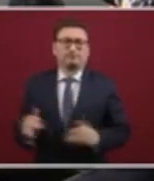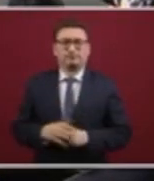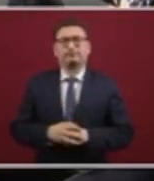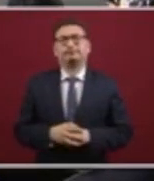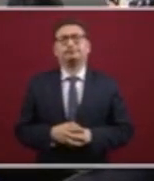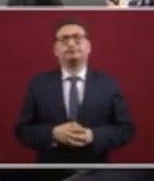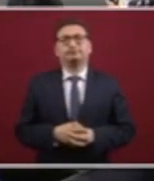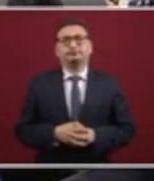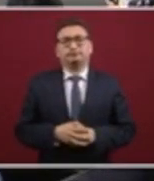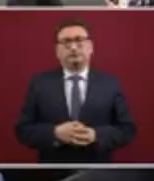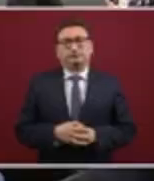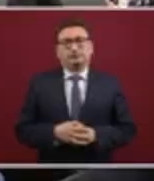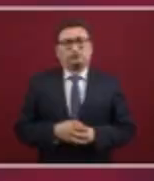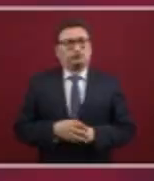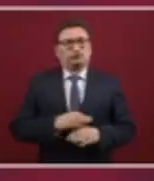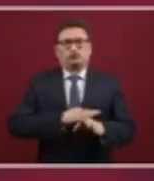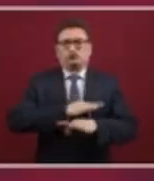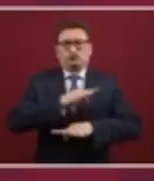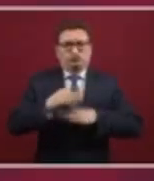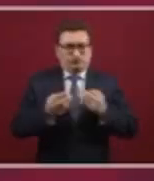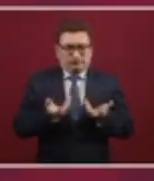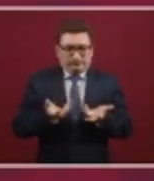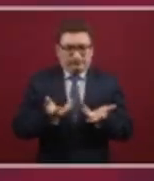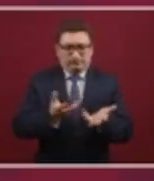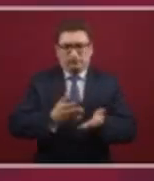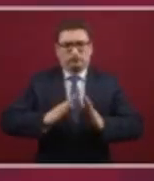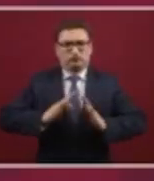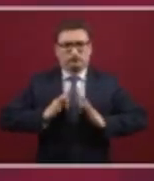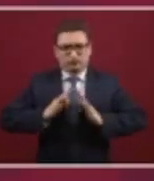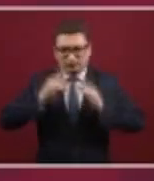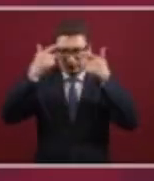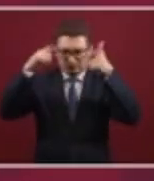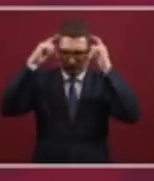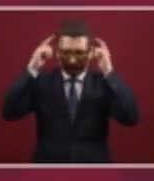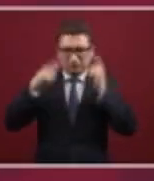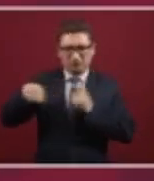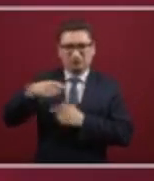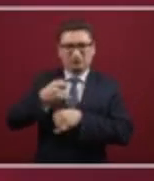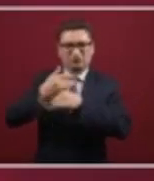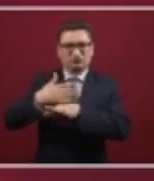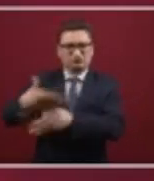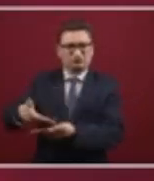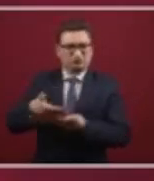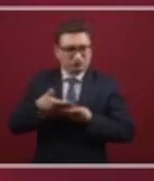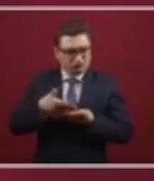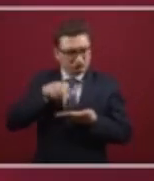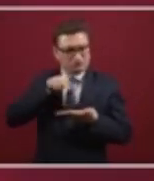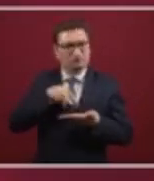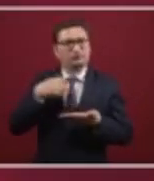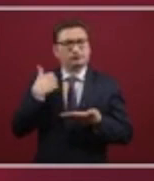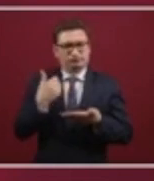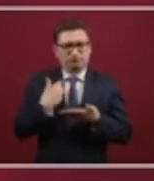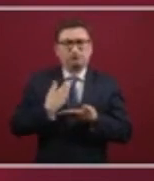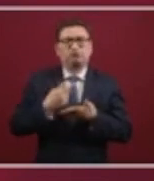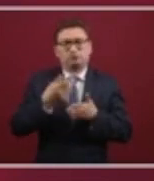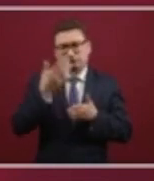Todo el operativo que nos informan de manera